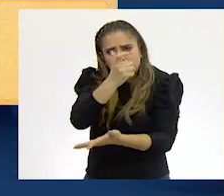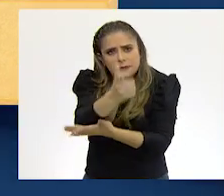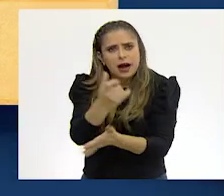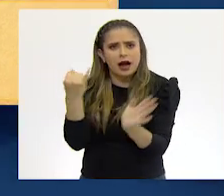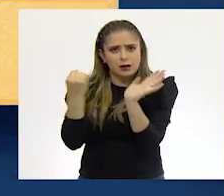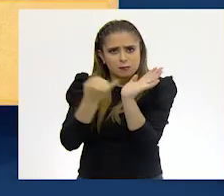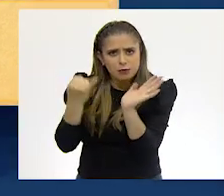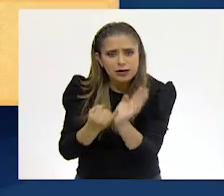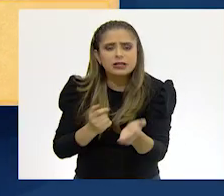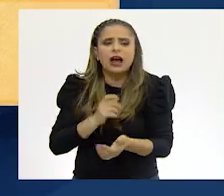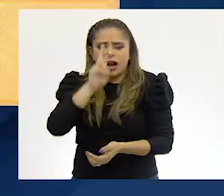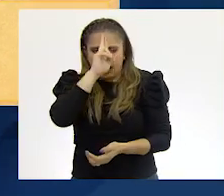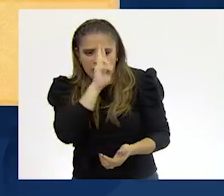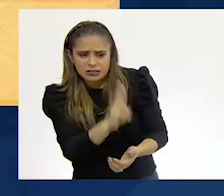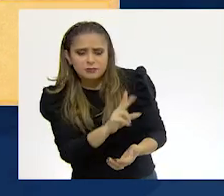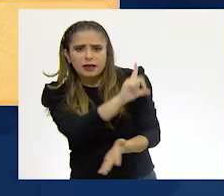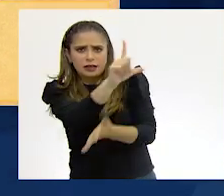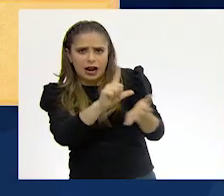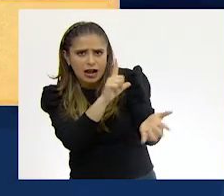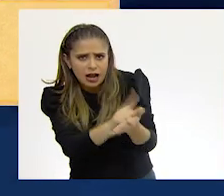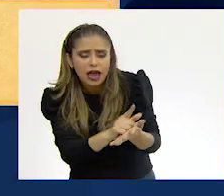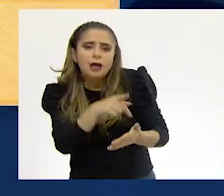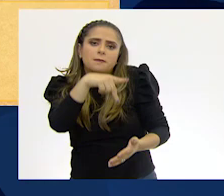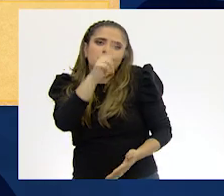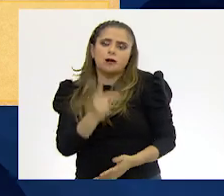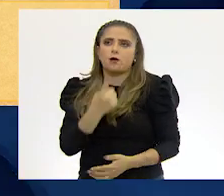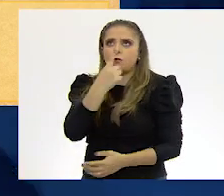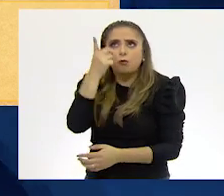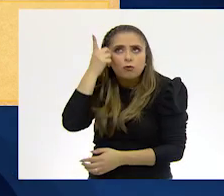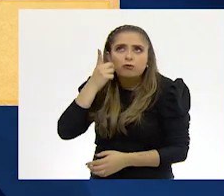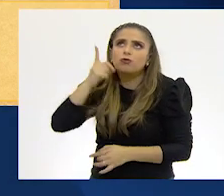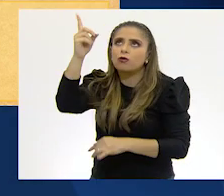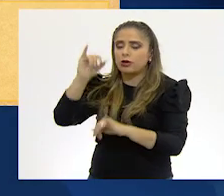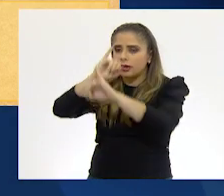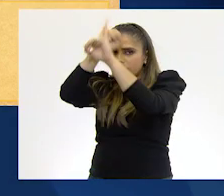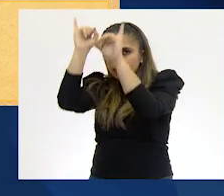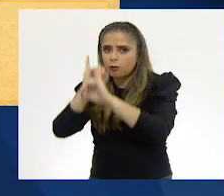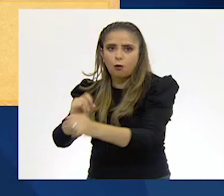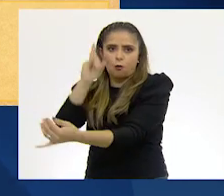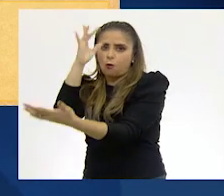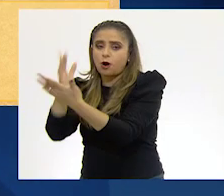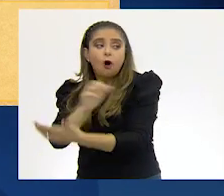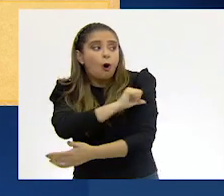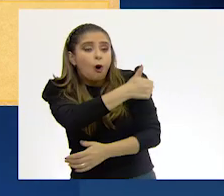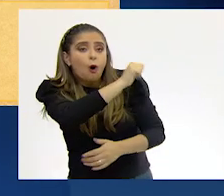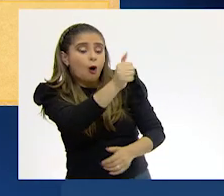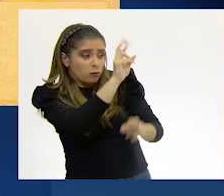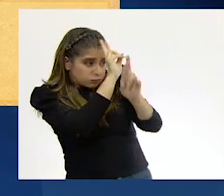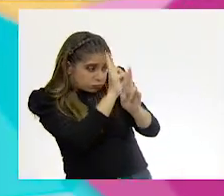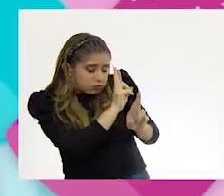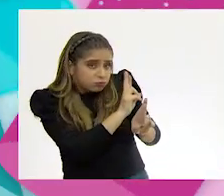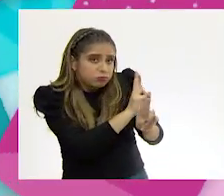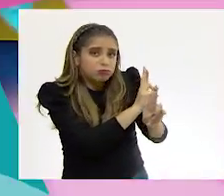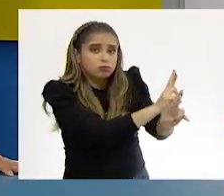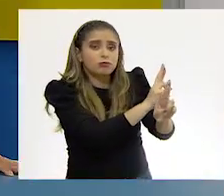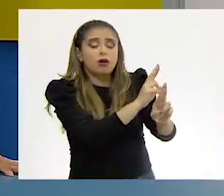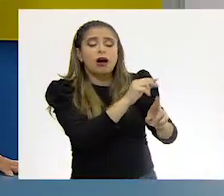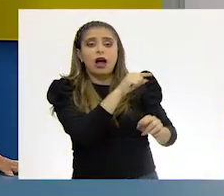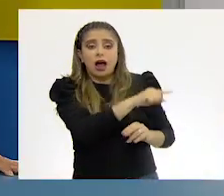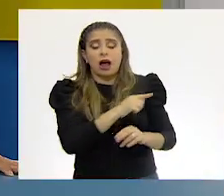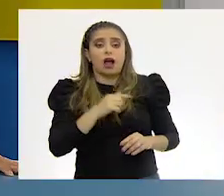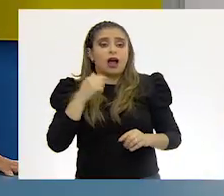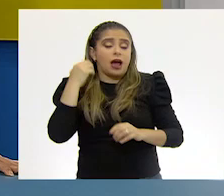y respetando las leyes. Pero no estaban dispuestos a rendir culto ni al emperador ni a los dioses